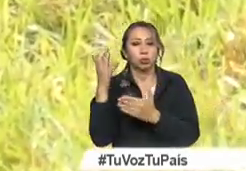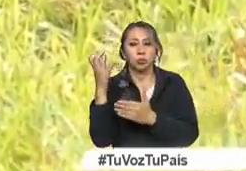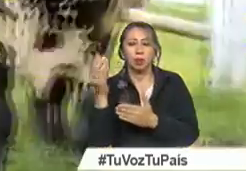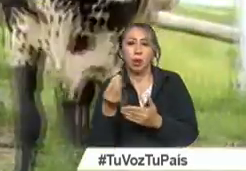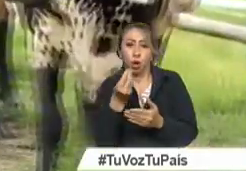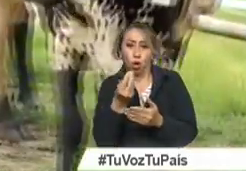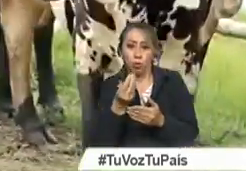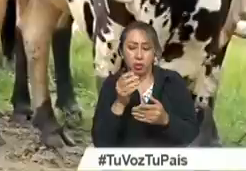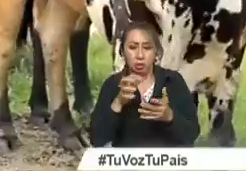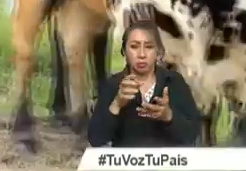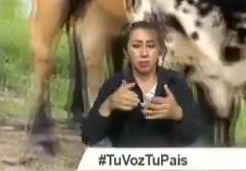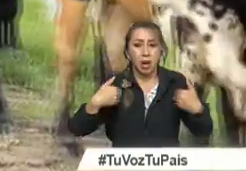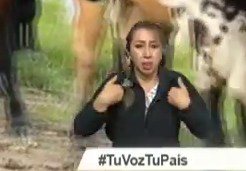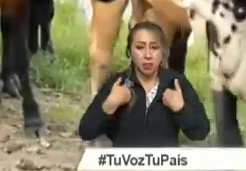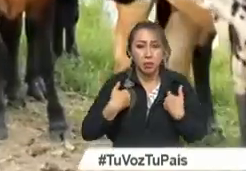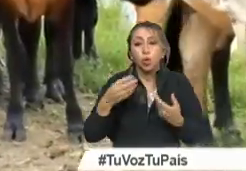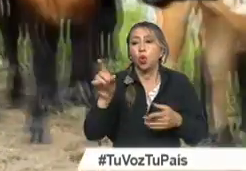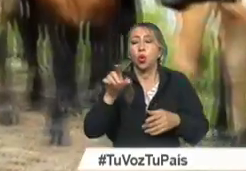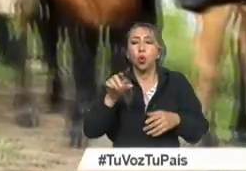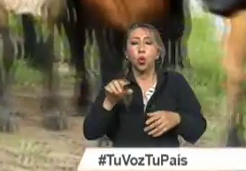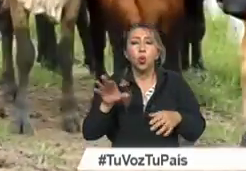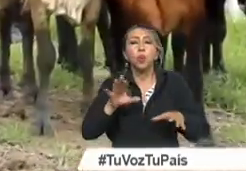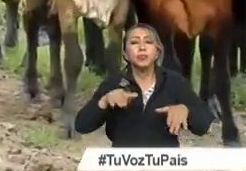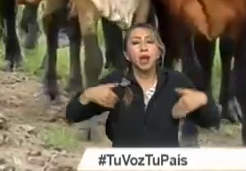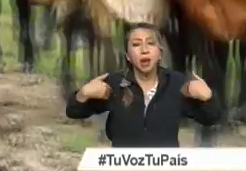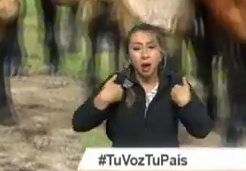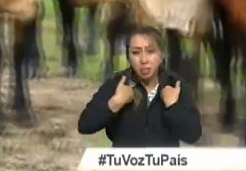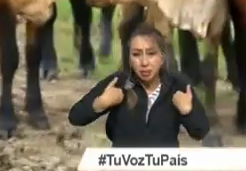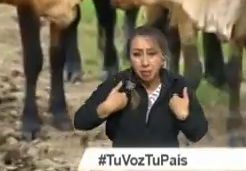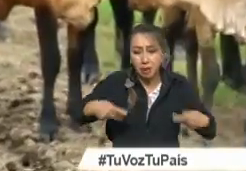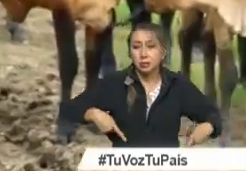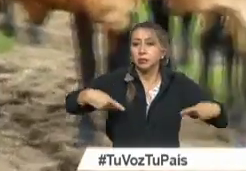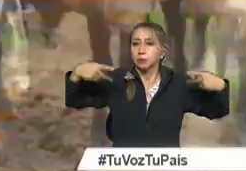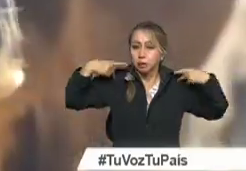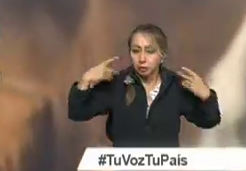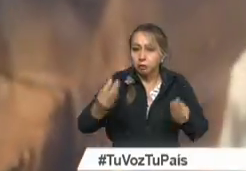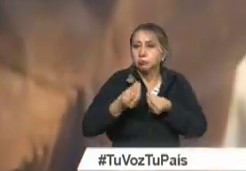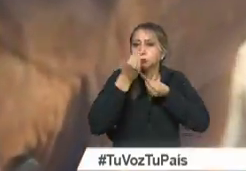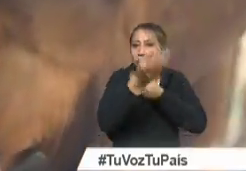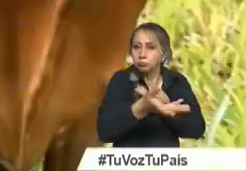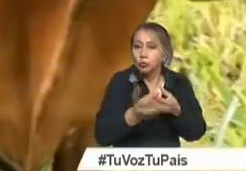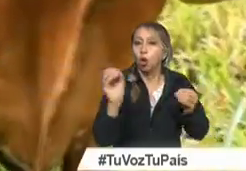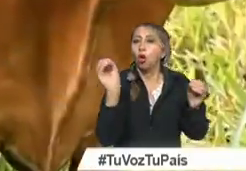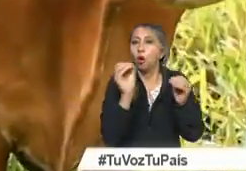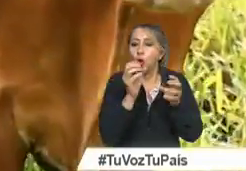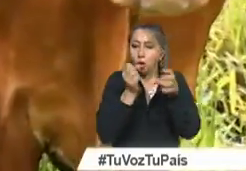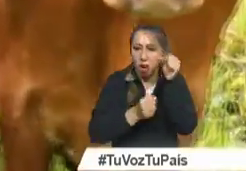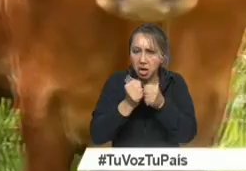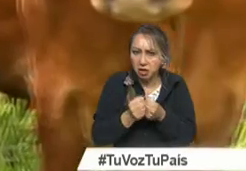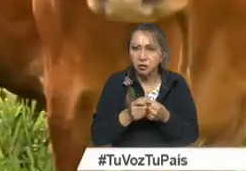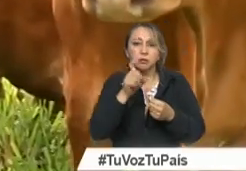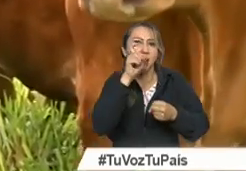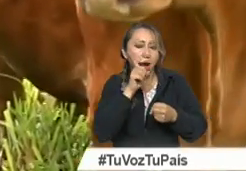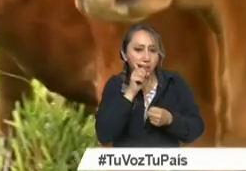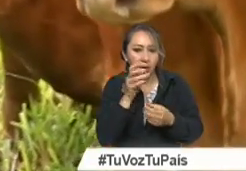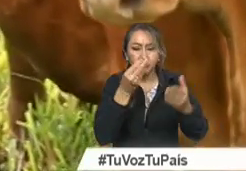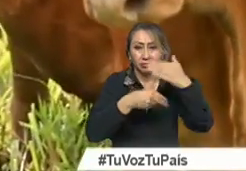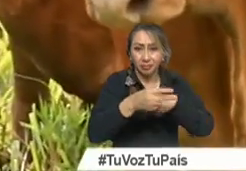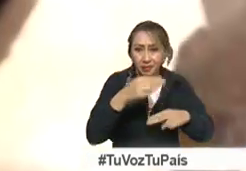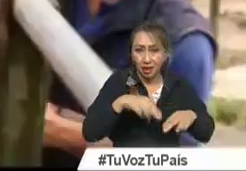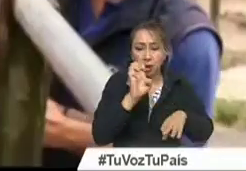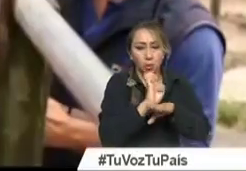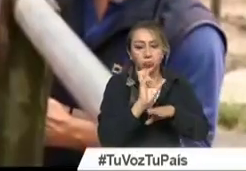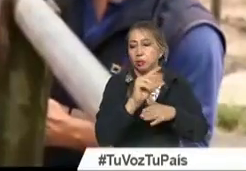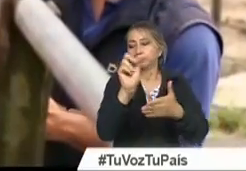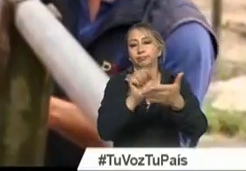es decir animales vivos de todas las especies susceptibles productos y subproductos de origen animal así como el inicio